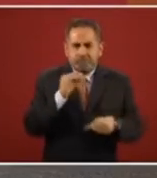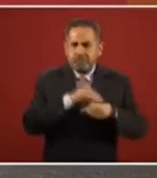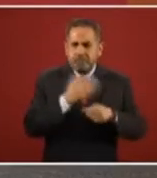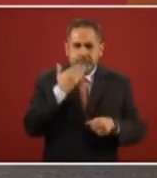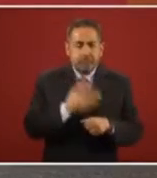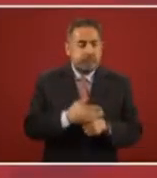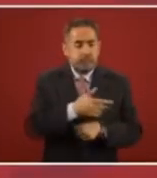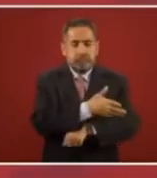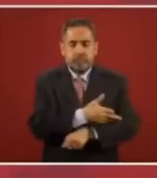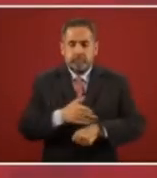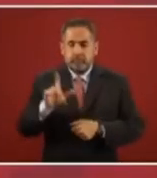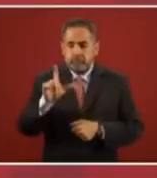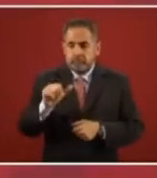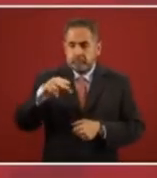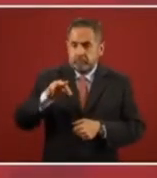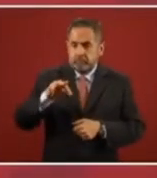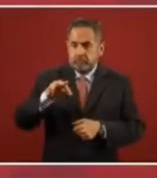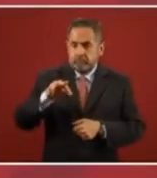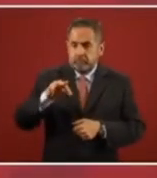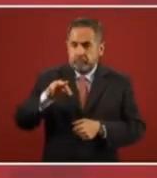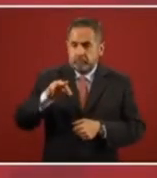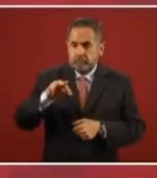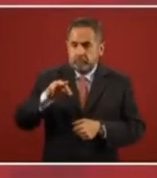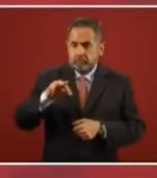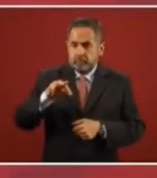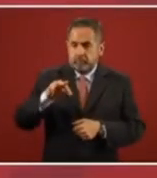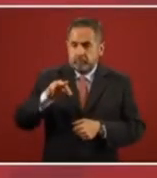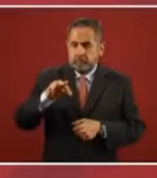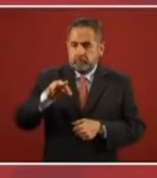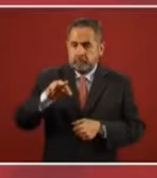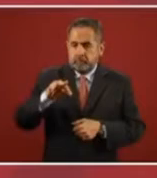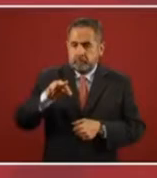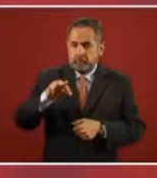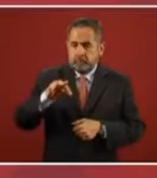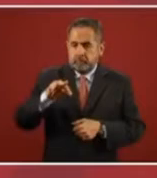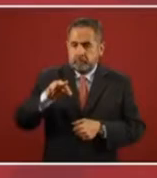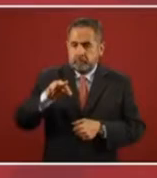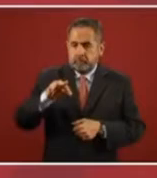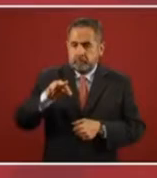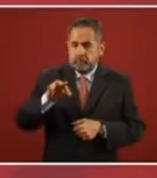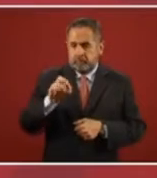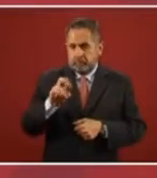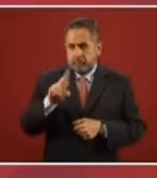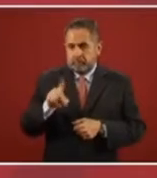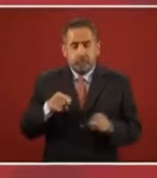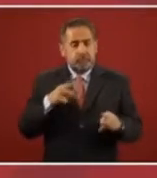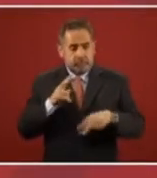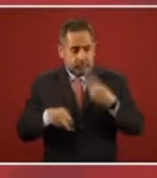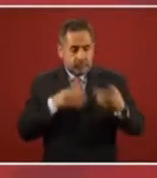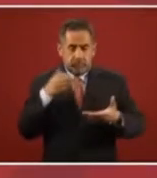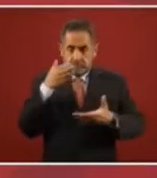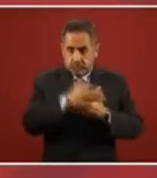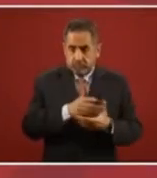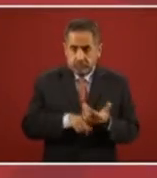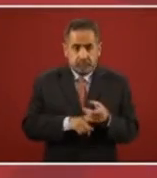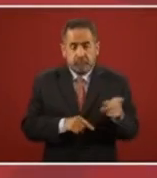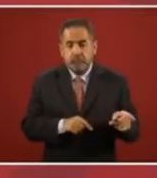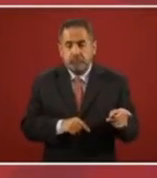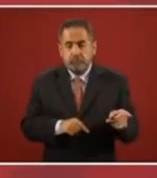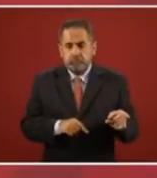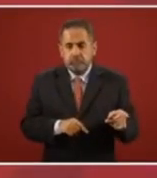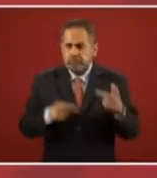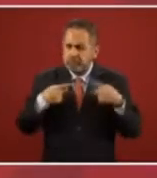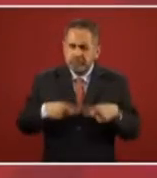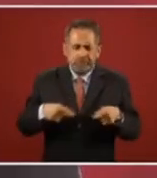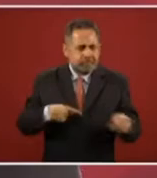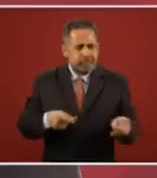a dónde vamos la oferta where we are calling gente